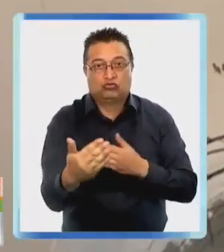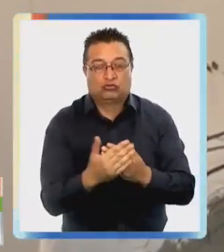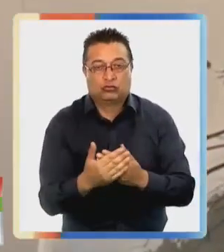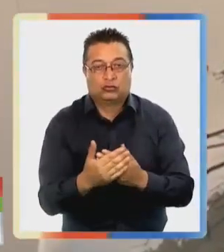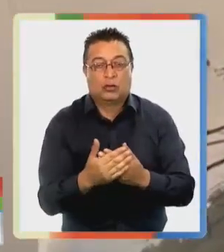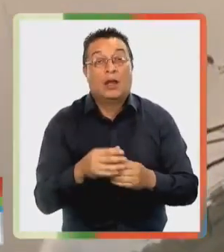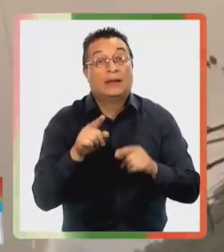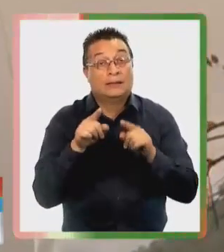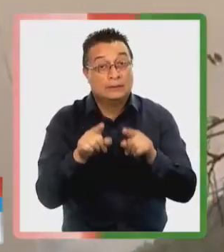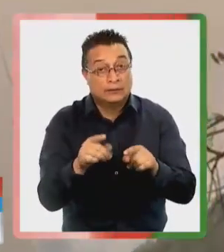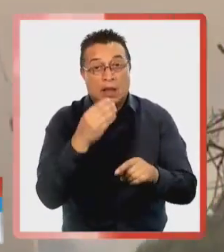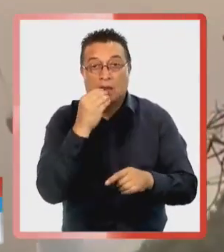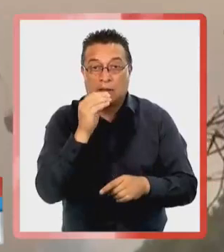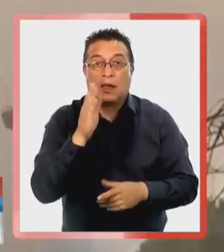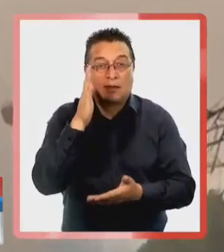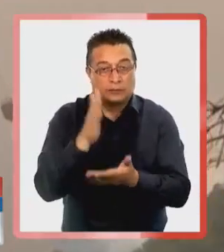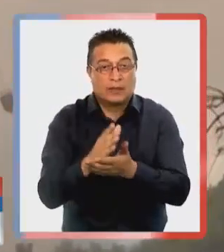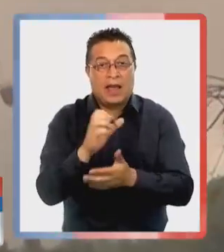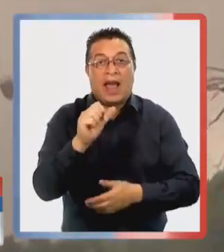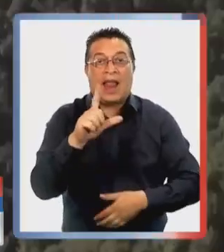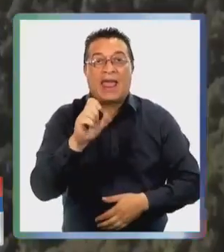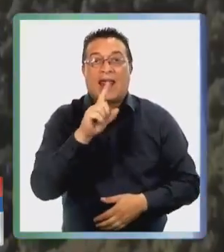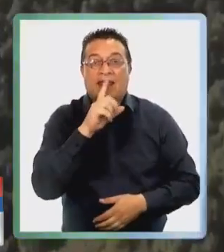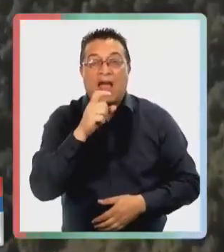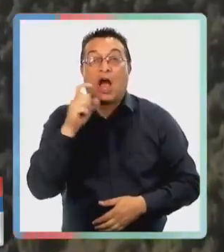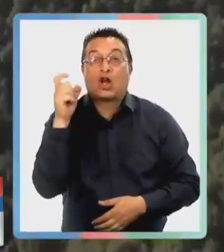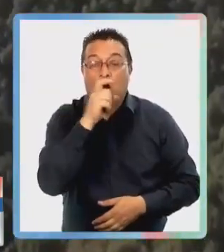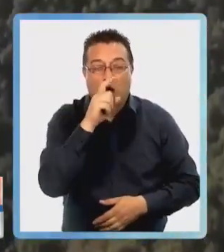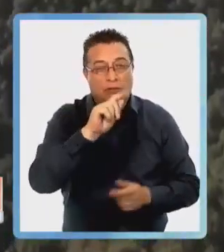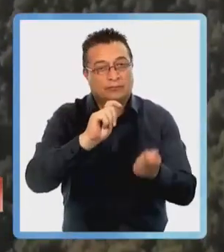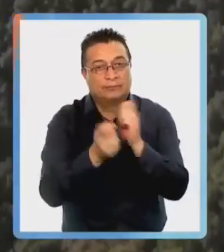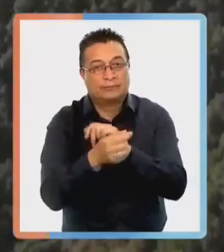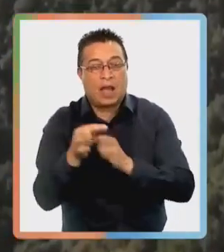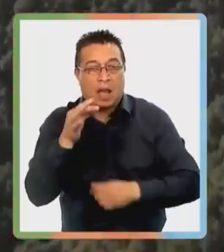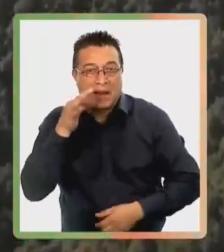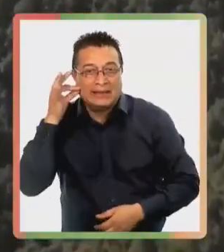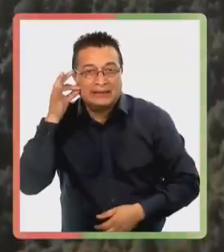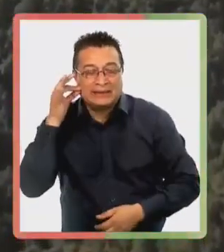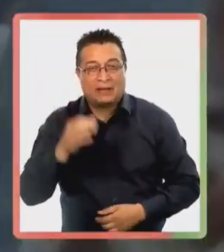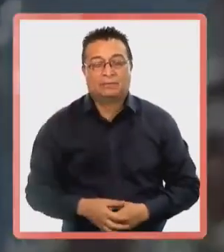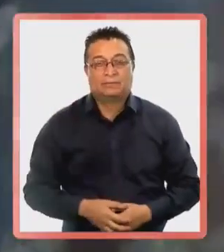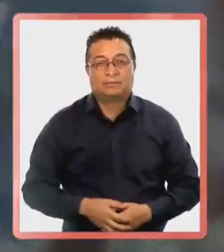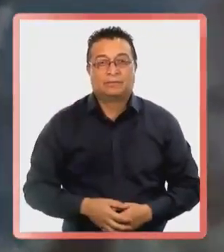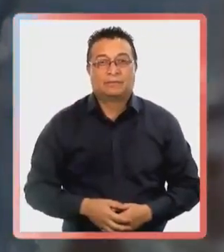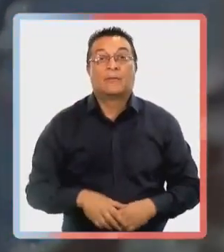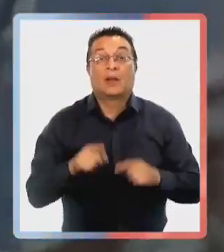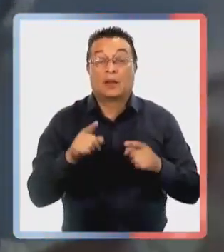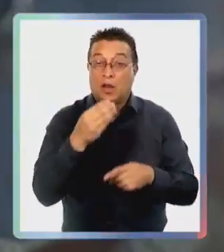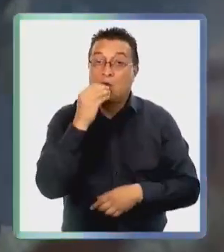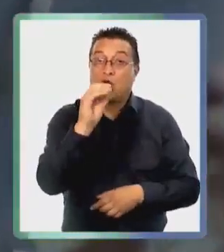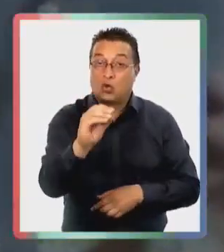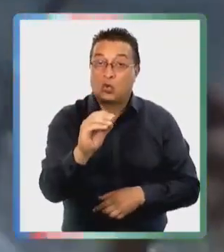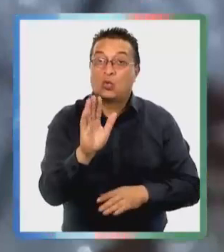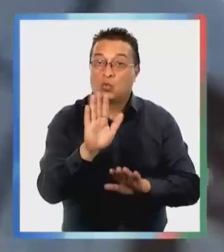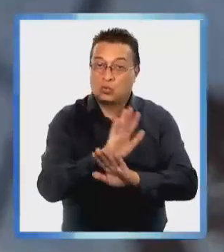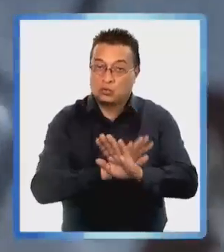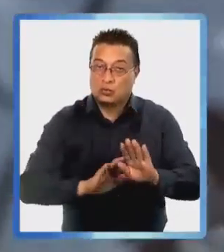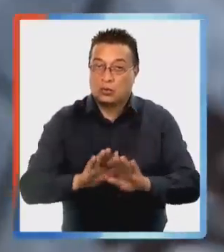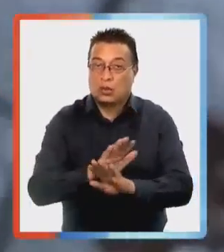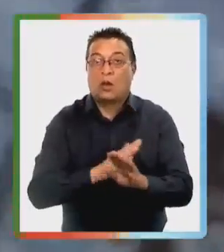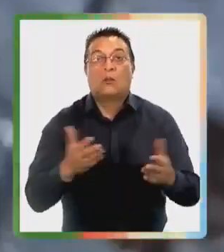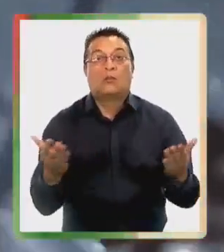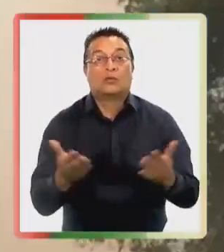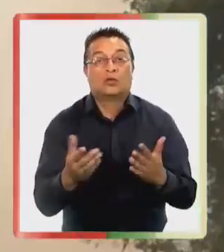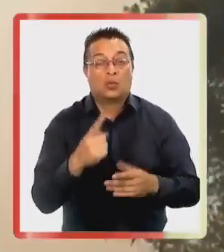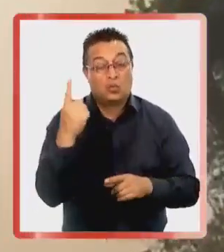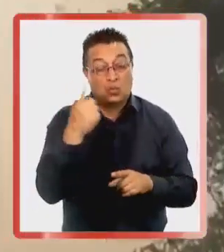roja a amarilla. Pese a ello, se llamó a la precaución, debido a que durante toda la semana habrá condiciones